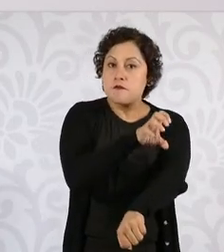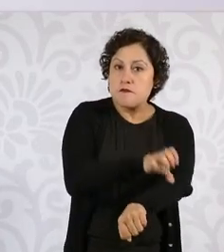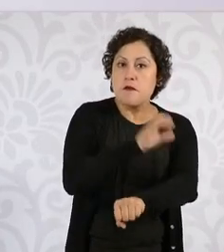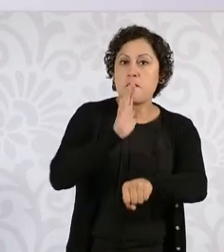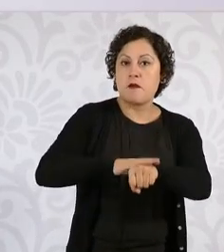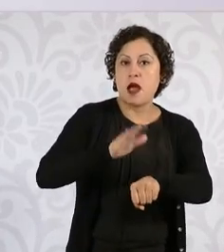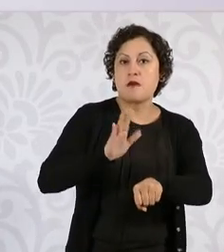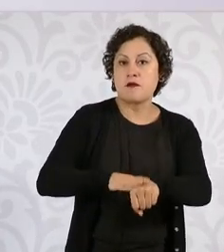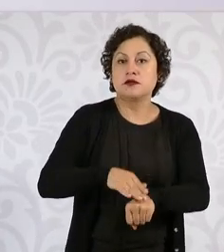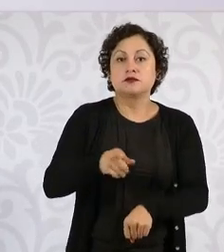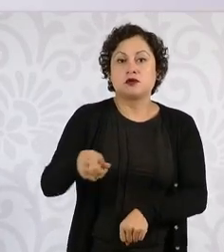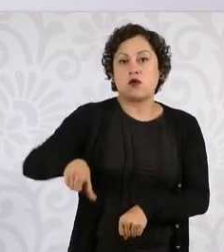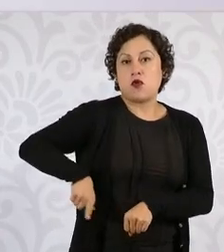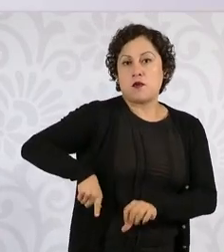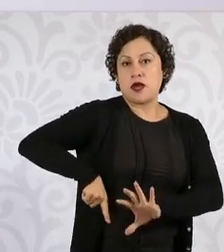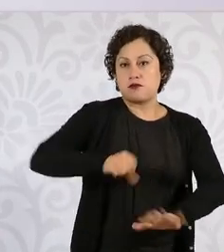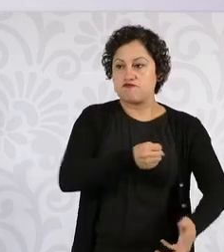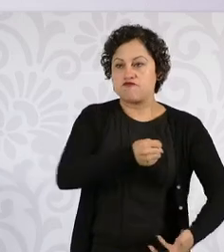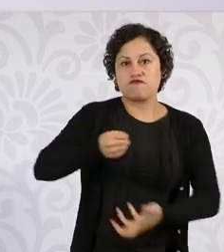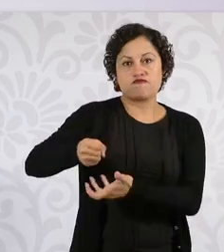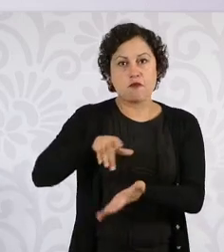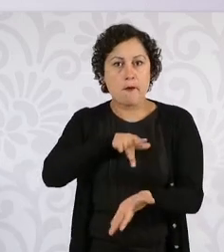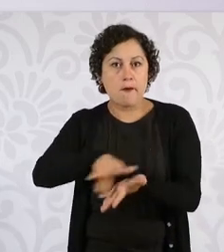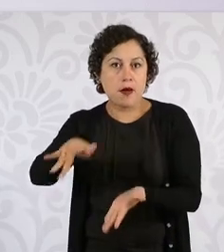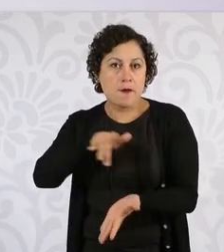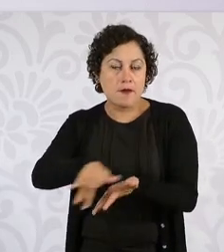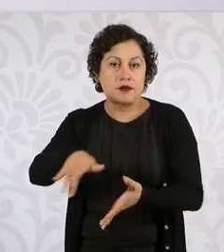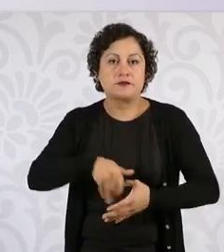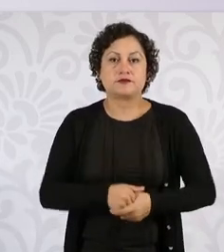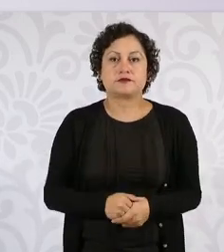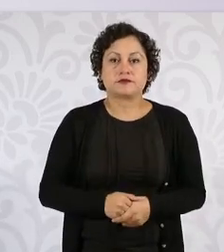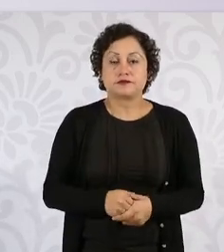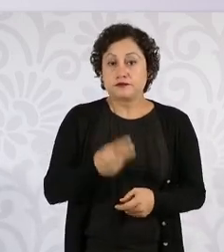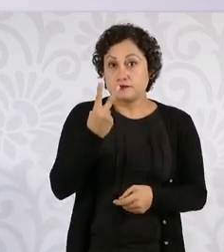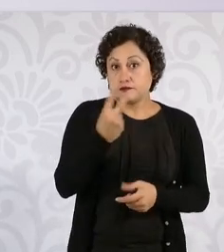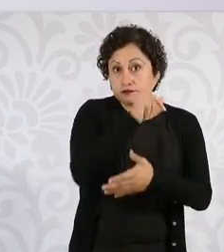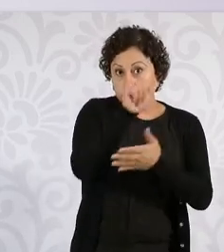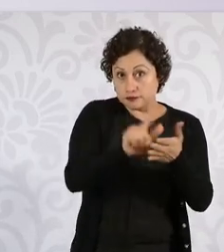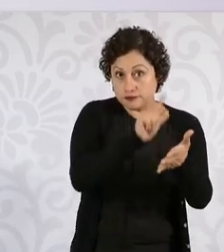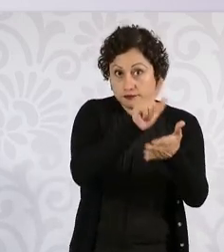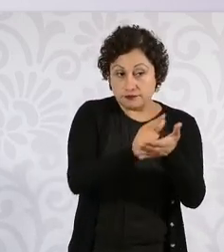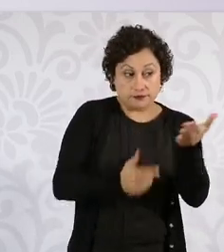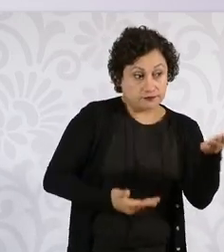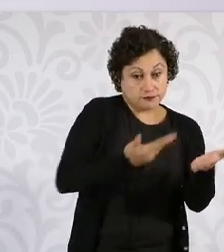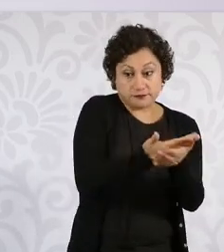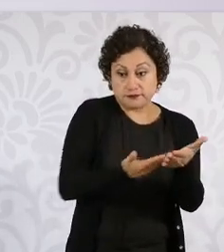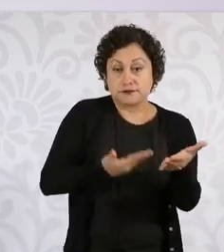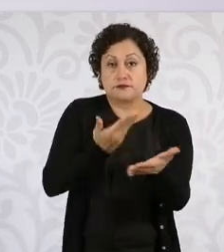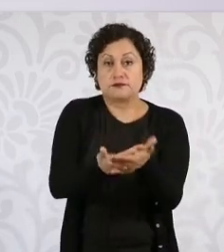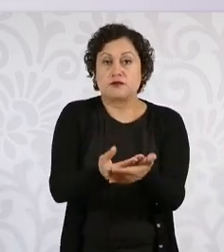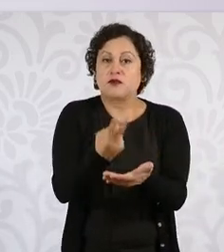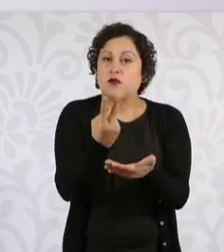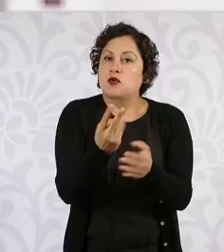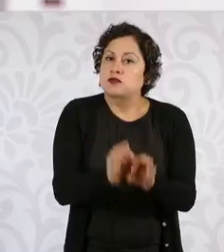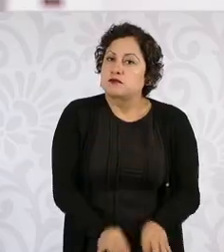que ya tenemos trabajado. Estas dos reformas son profundas y muy importantes.